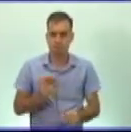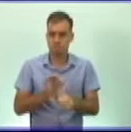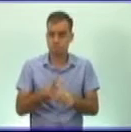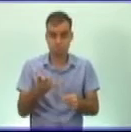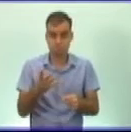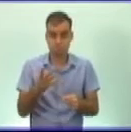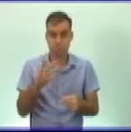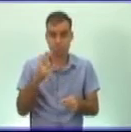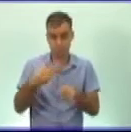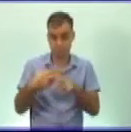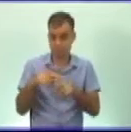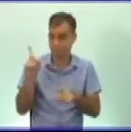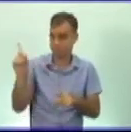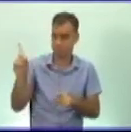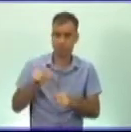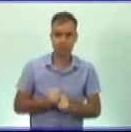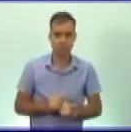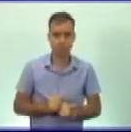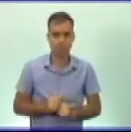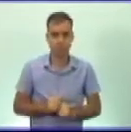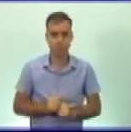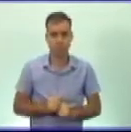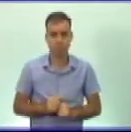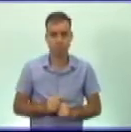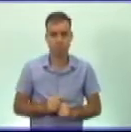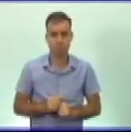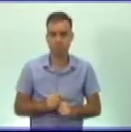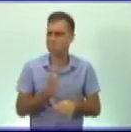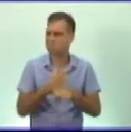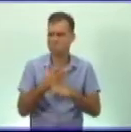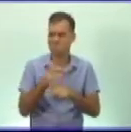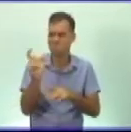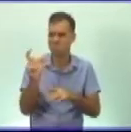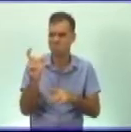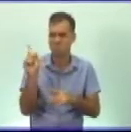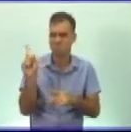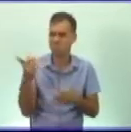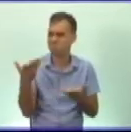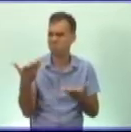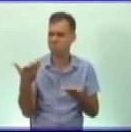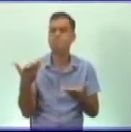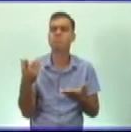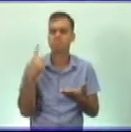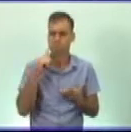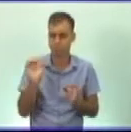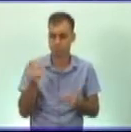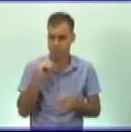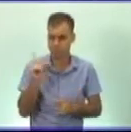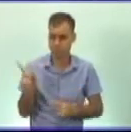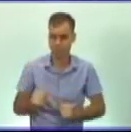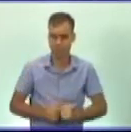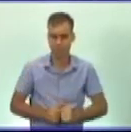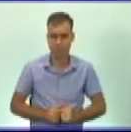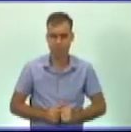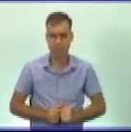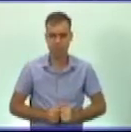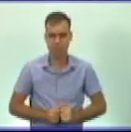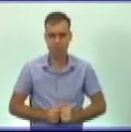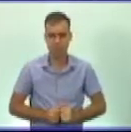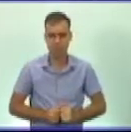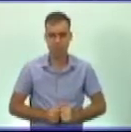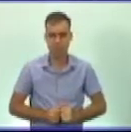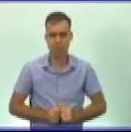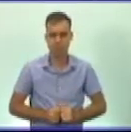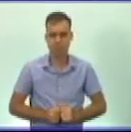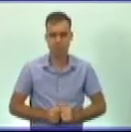cilindro. Y decimos que el cilindro es un cuerpo engendrado por la rotación de una superficie rectangular